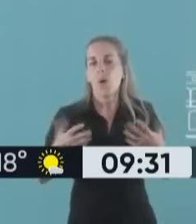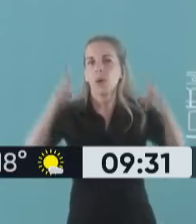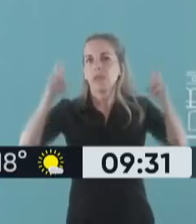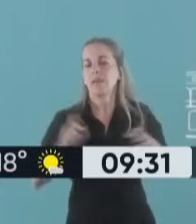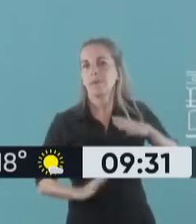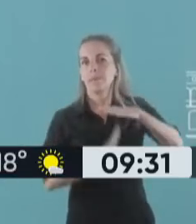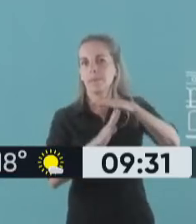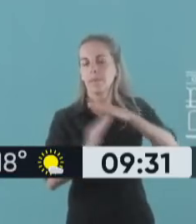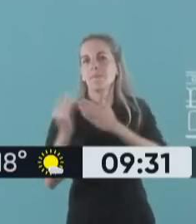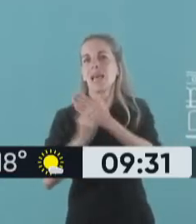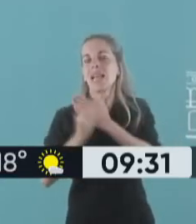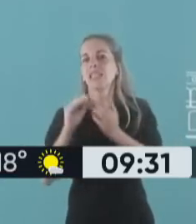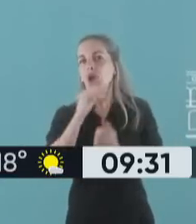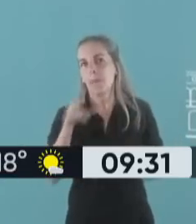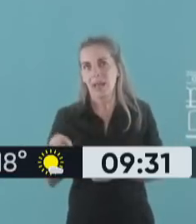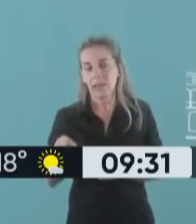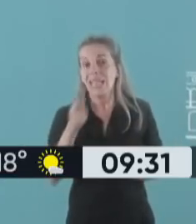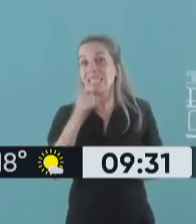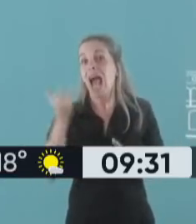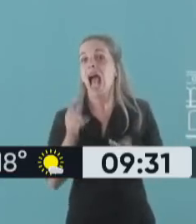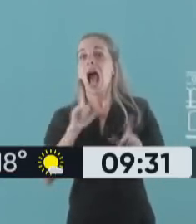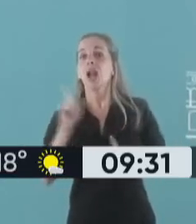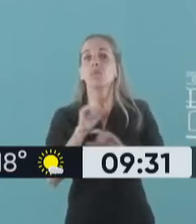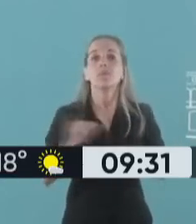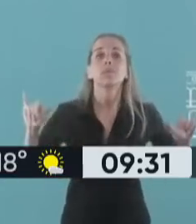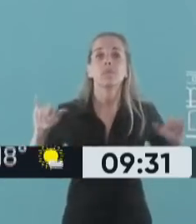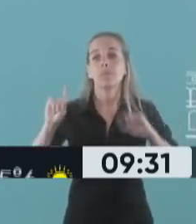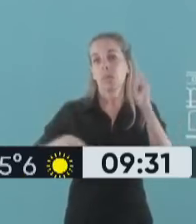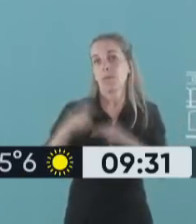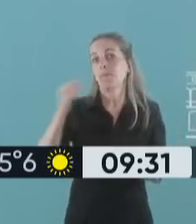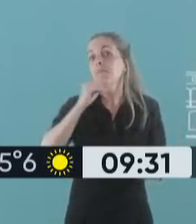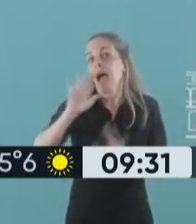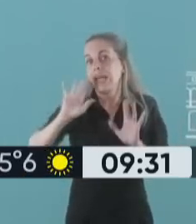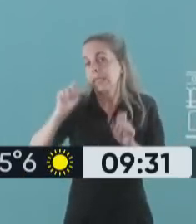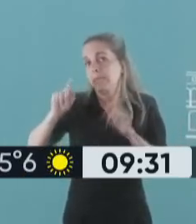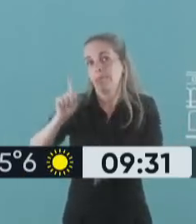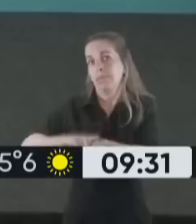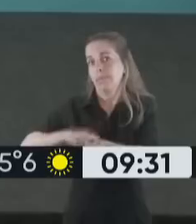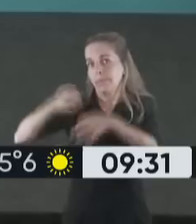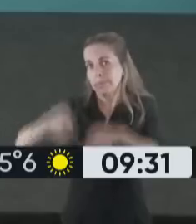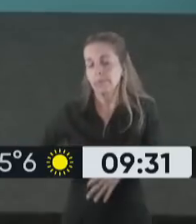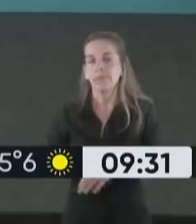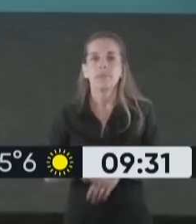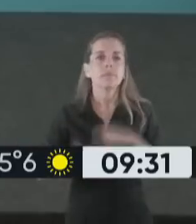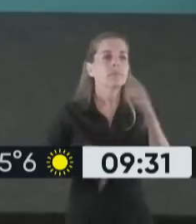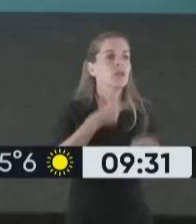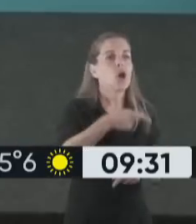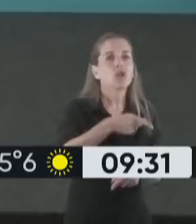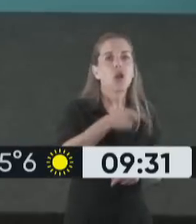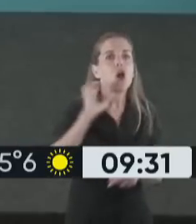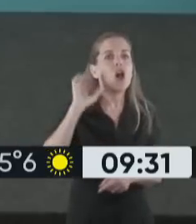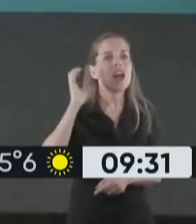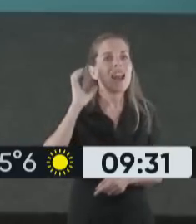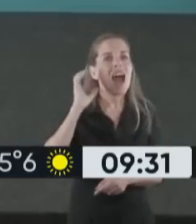que es el ministro Sergio Massa. Así que si hay algún anuncio que hacer, lo va a hacer él en el momento correspondiente. Alejandro Gomel,